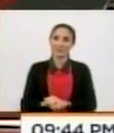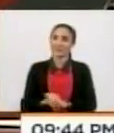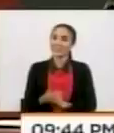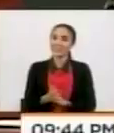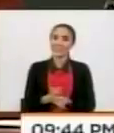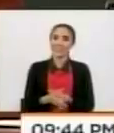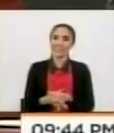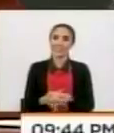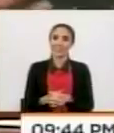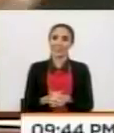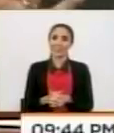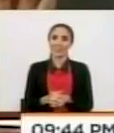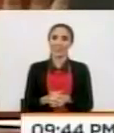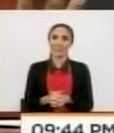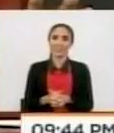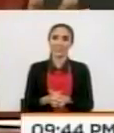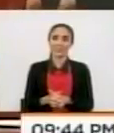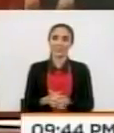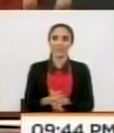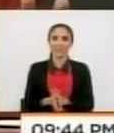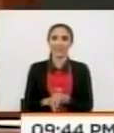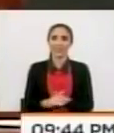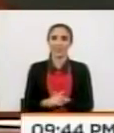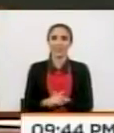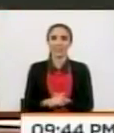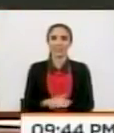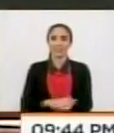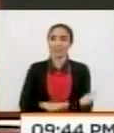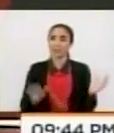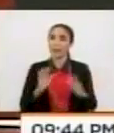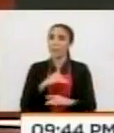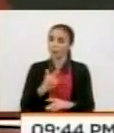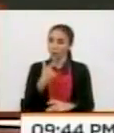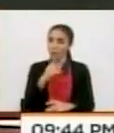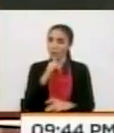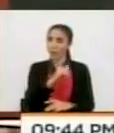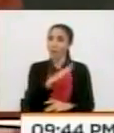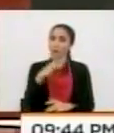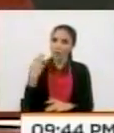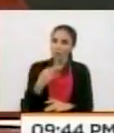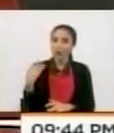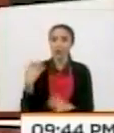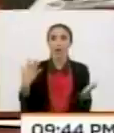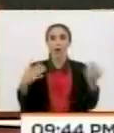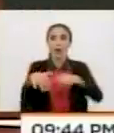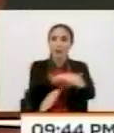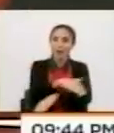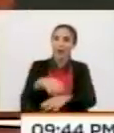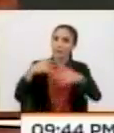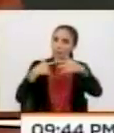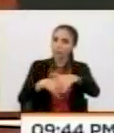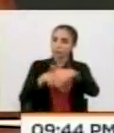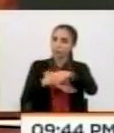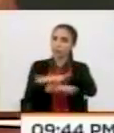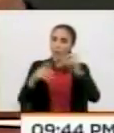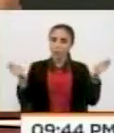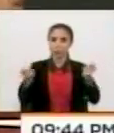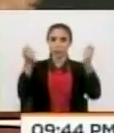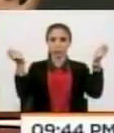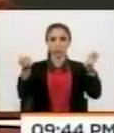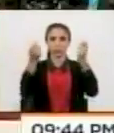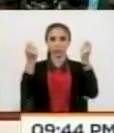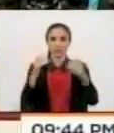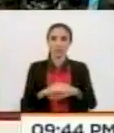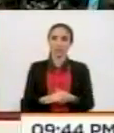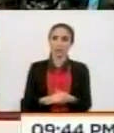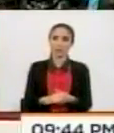podemos defender, más o menos, ¿verdad? Podemos decir nuestras verdades, salir a la calle, etcétera, etcétera. En el mundo... Y